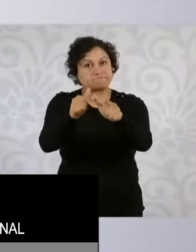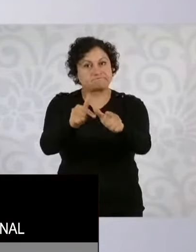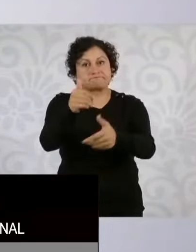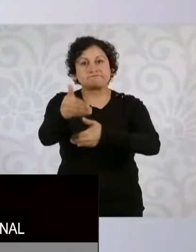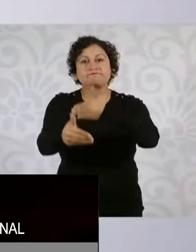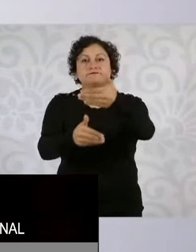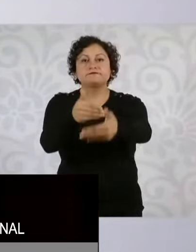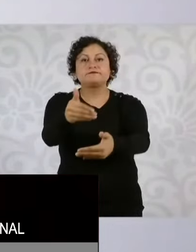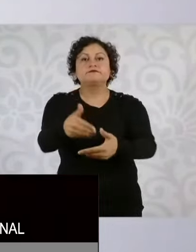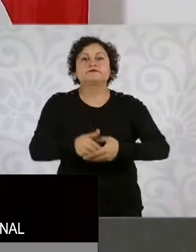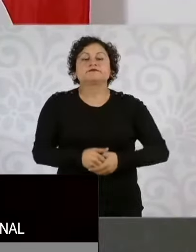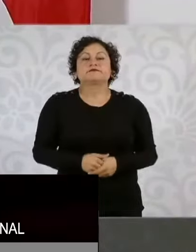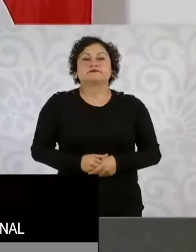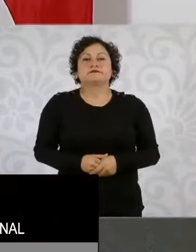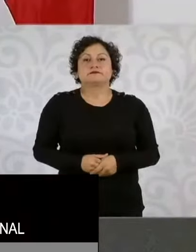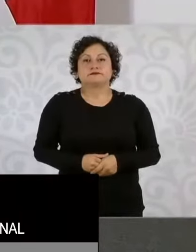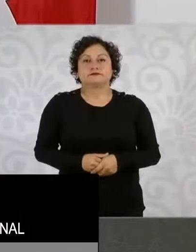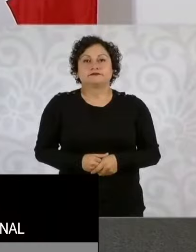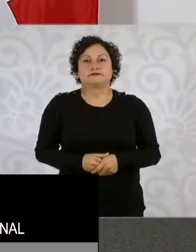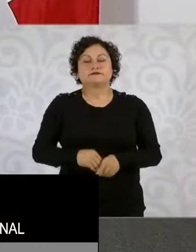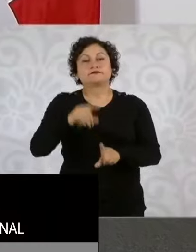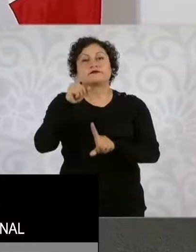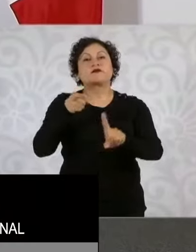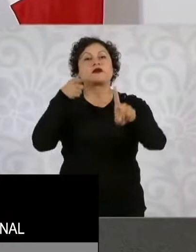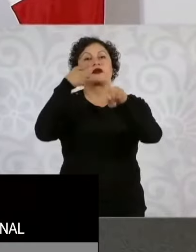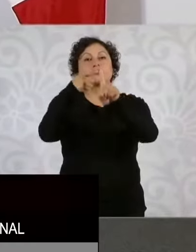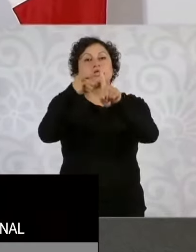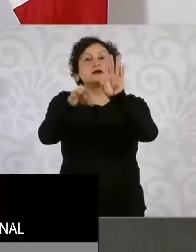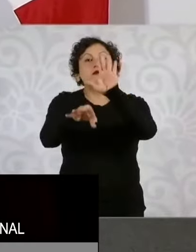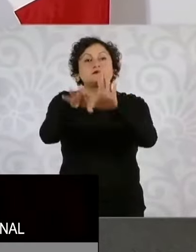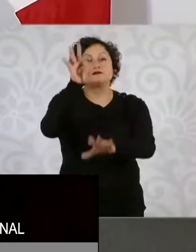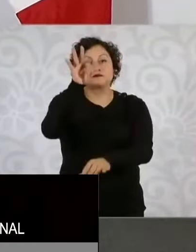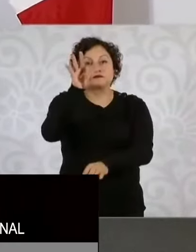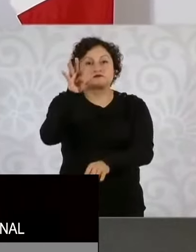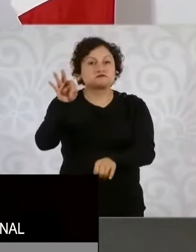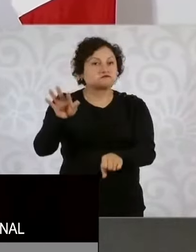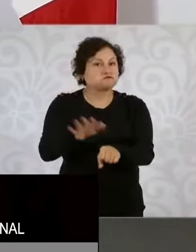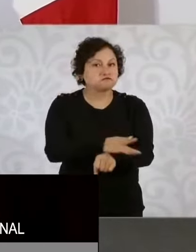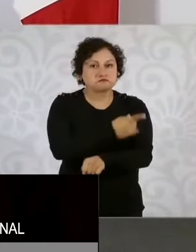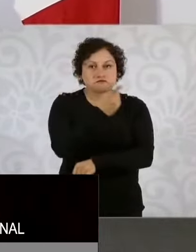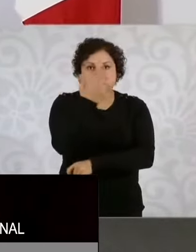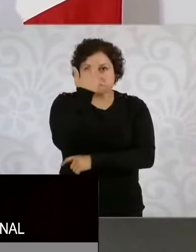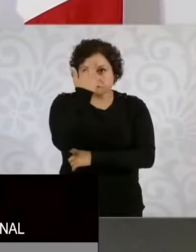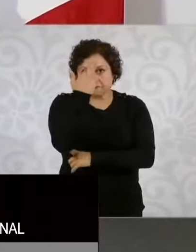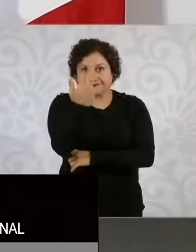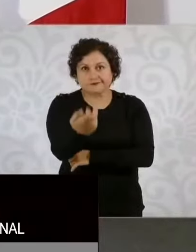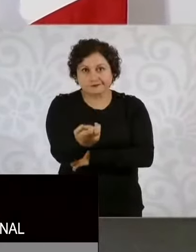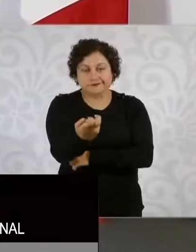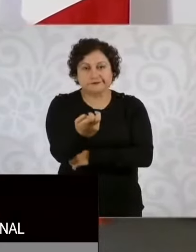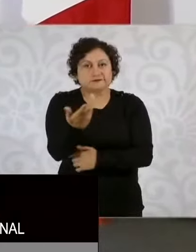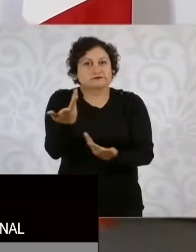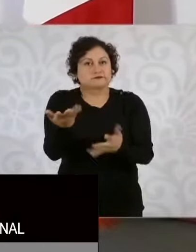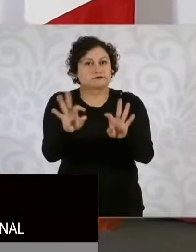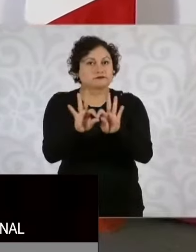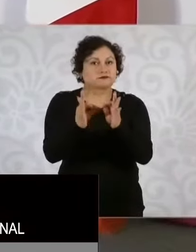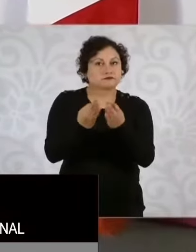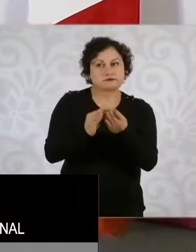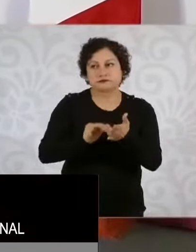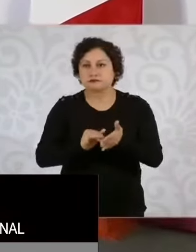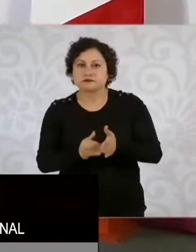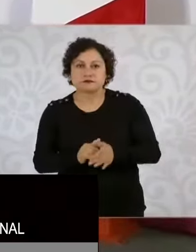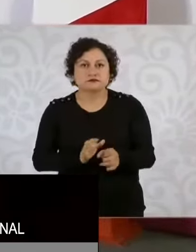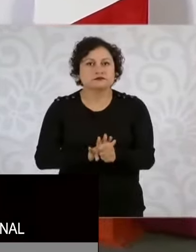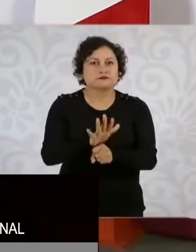Sheinbaum, ante el Senado, y se regulan precisamente los mecanismos para impugnar los actos que están relacionados con